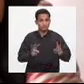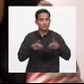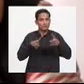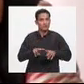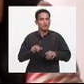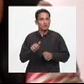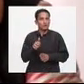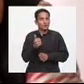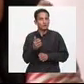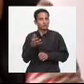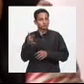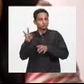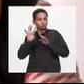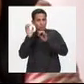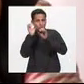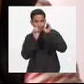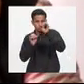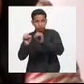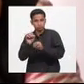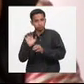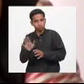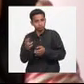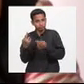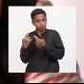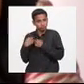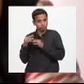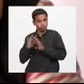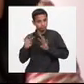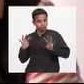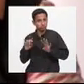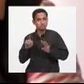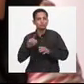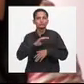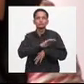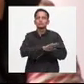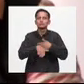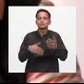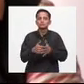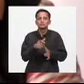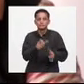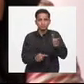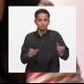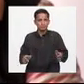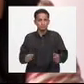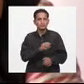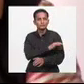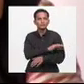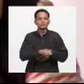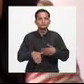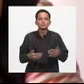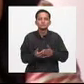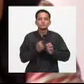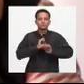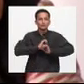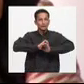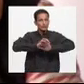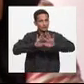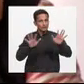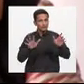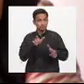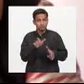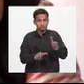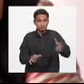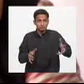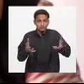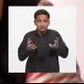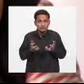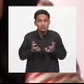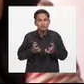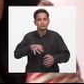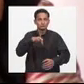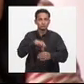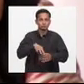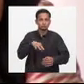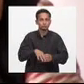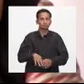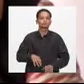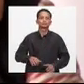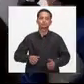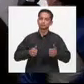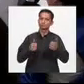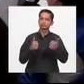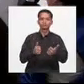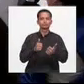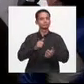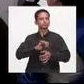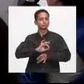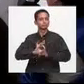nacionales e internacionales y sobre todo a la ciudadanía que por sobre todas las cosas hemos hecho respetar la voluntad Popular expresada a través del